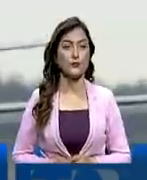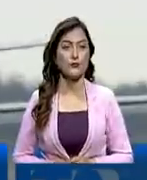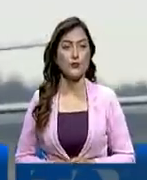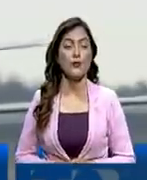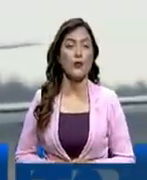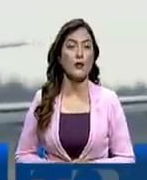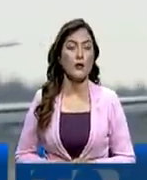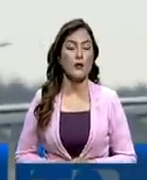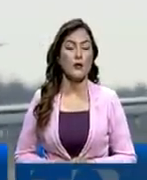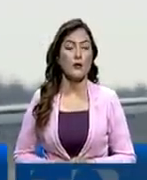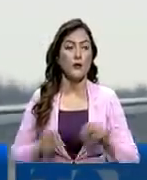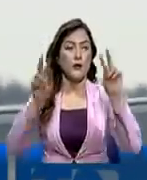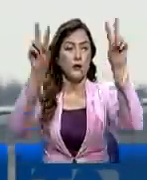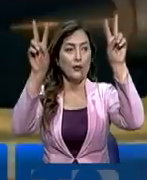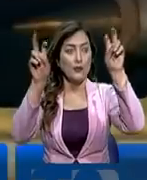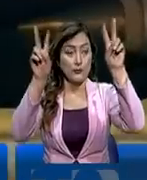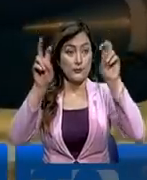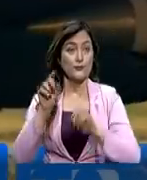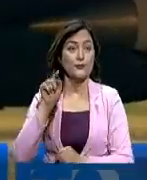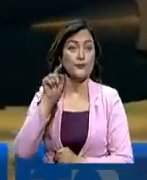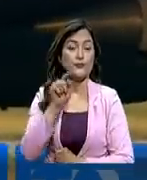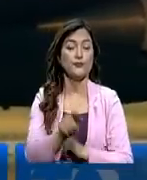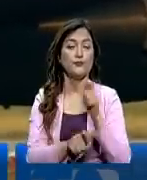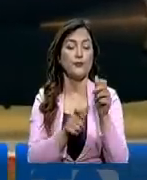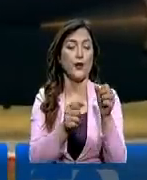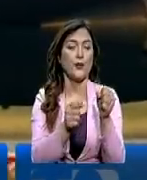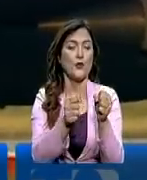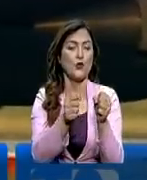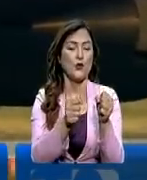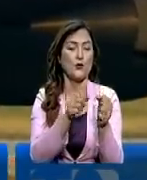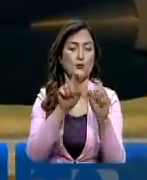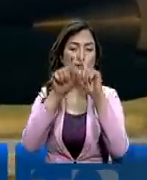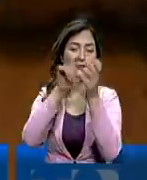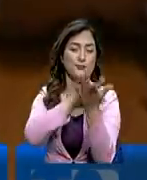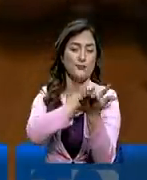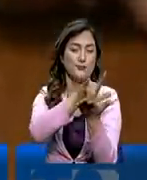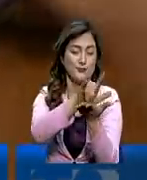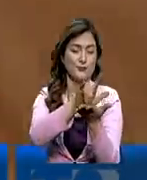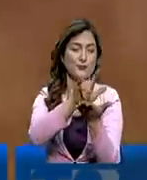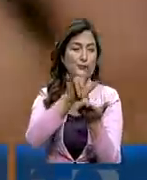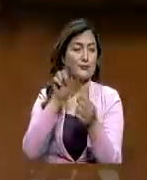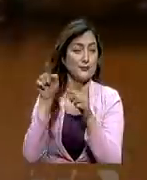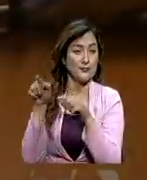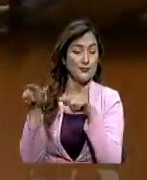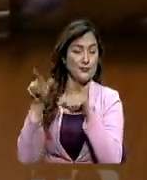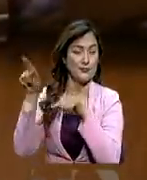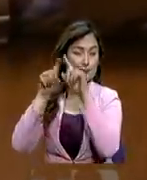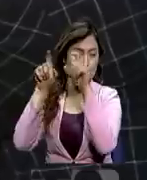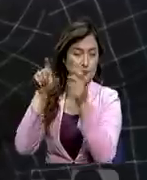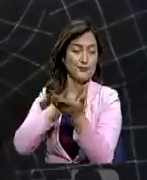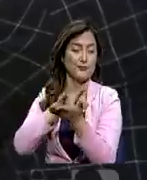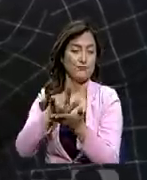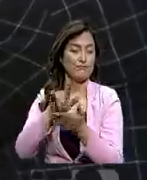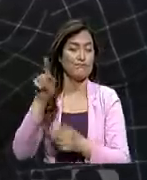pilotos cuenta que a diario la aerolínea llevó supuestos turistas sin intención de retorno. Rodríguez Campos reconoce que se trata de